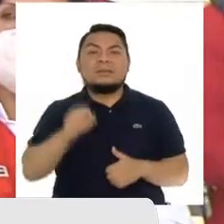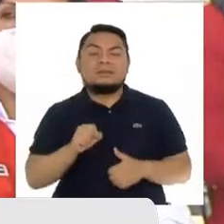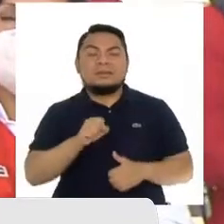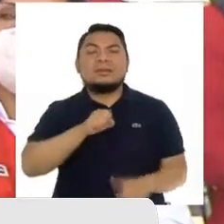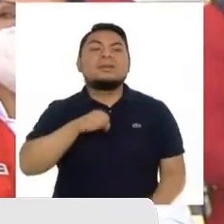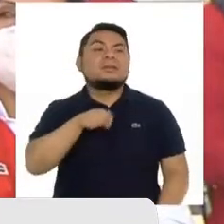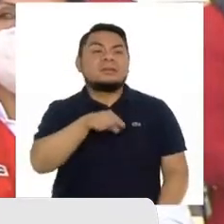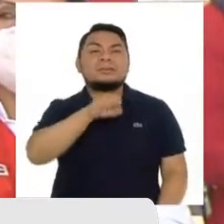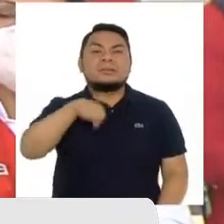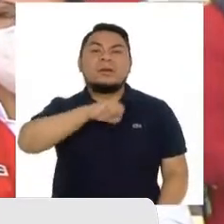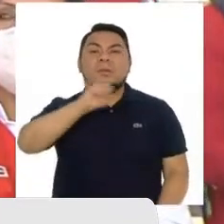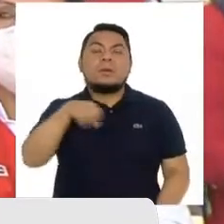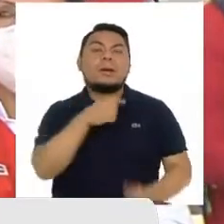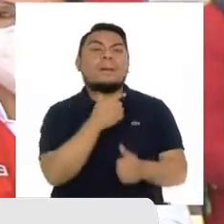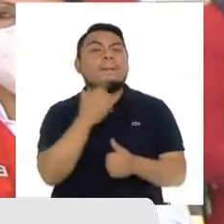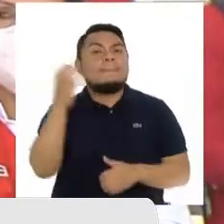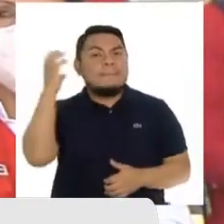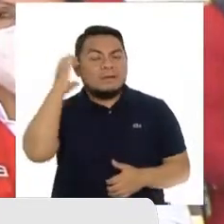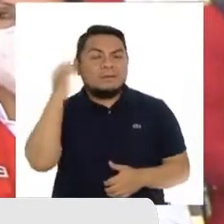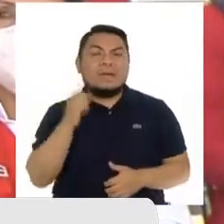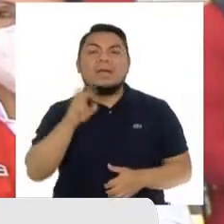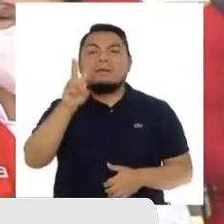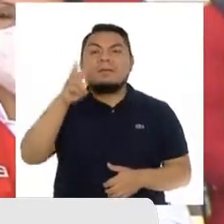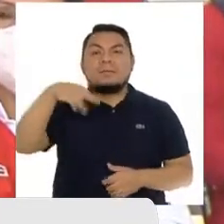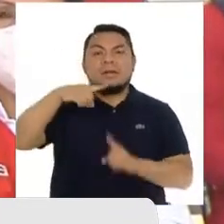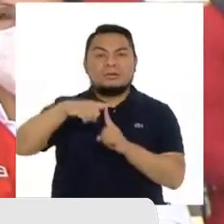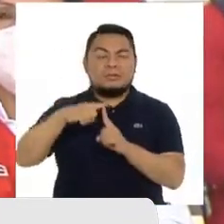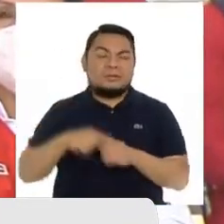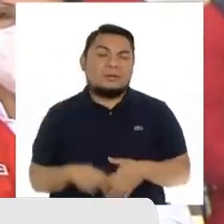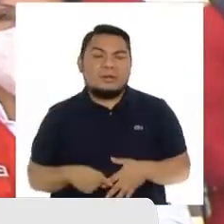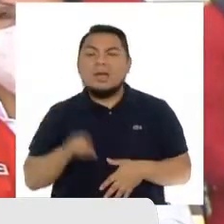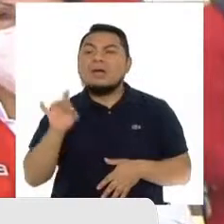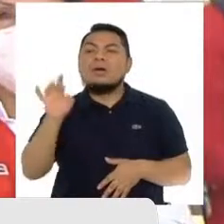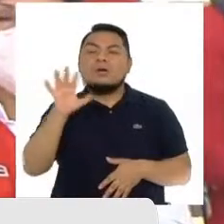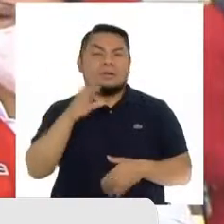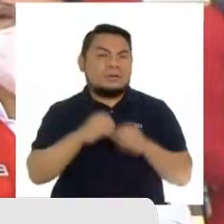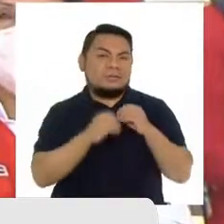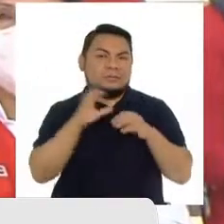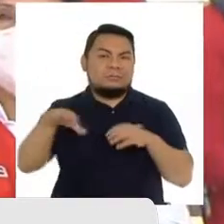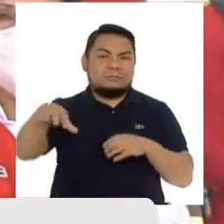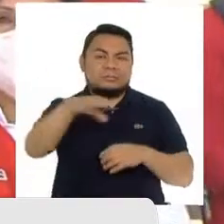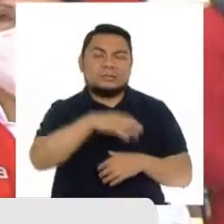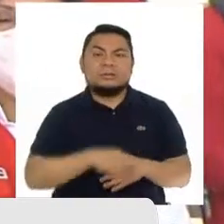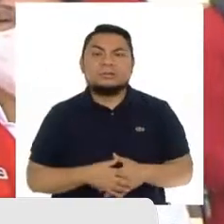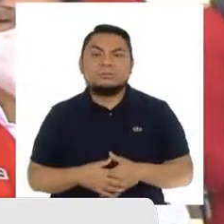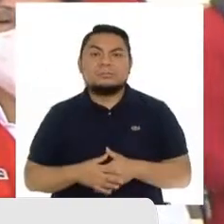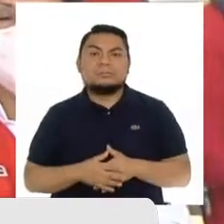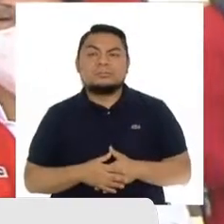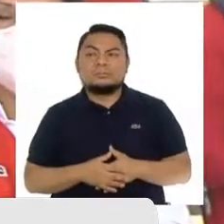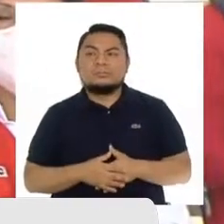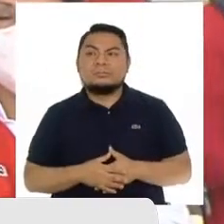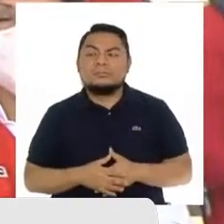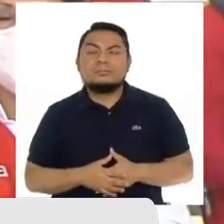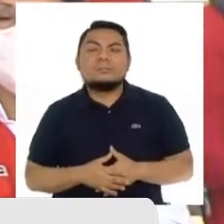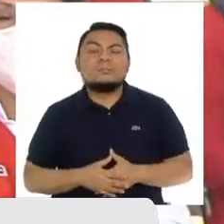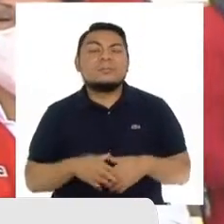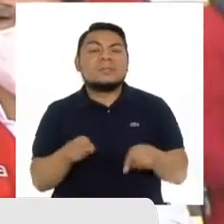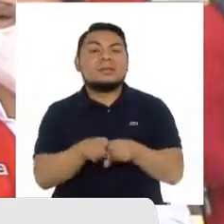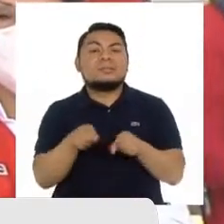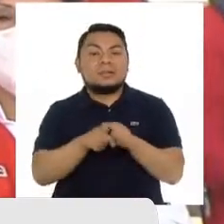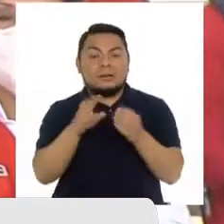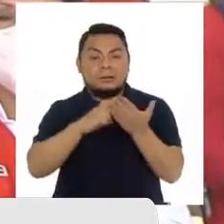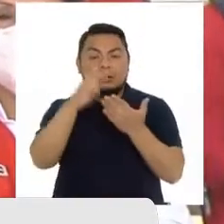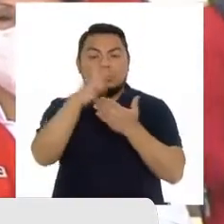juan de miraflores y villa maría del triunfo entre otras obras lanzamos el programa